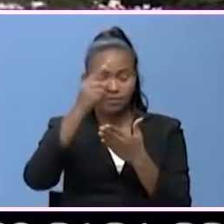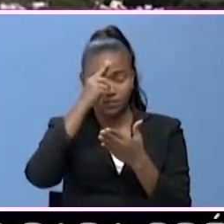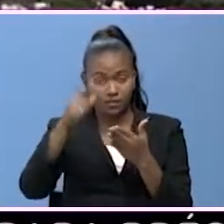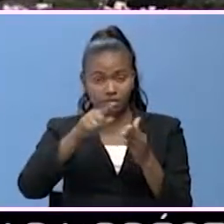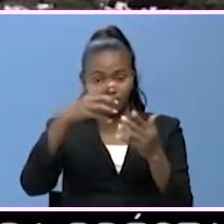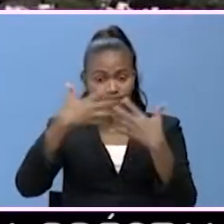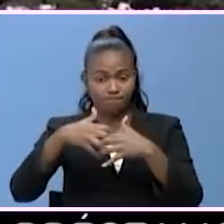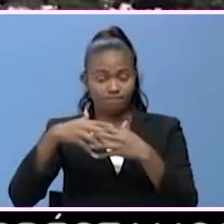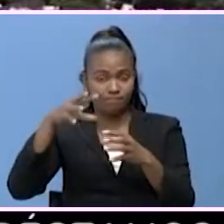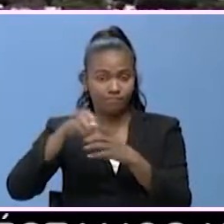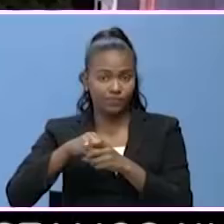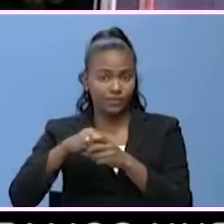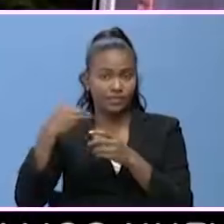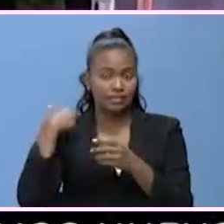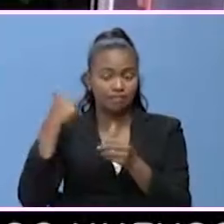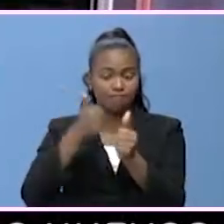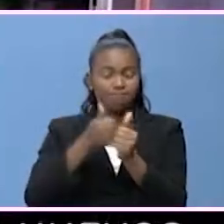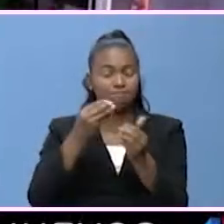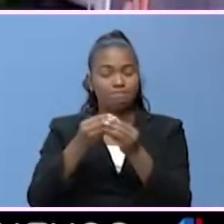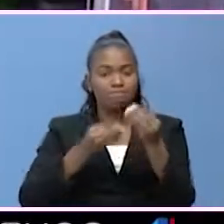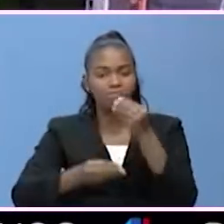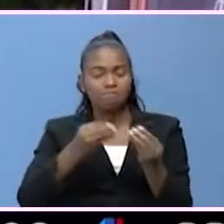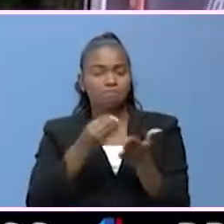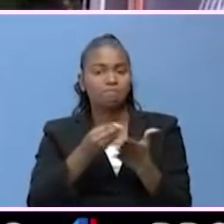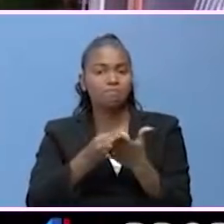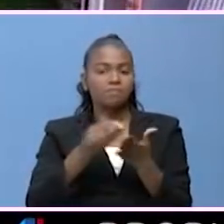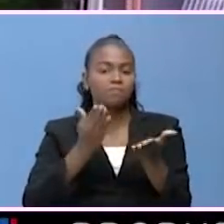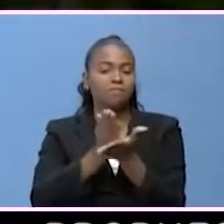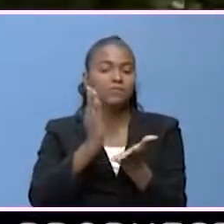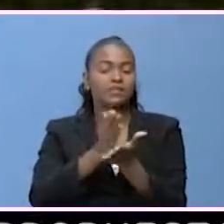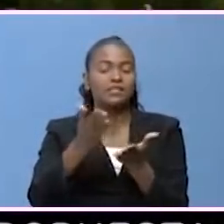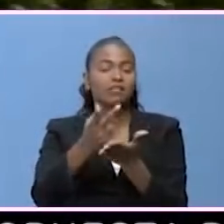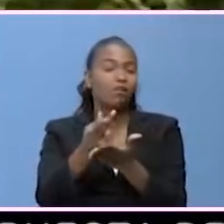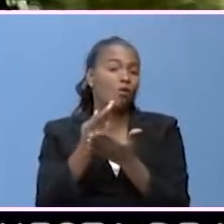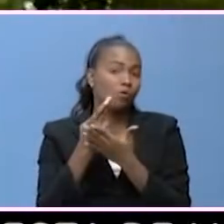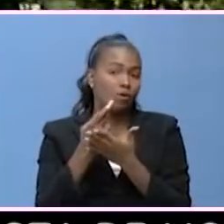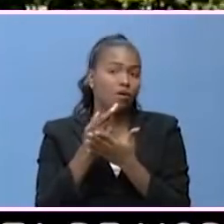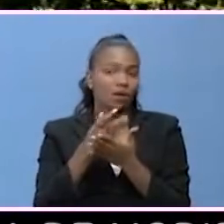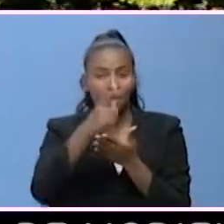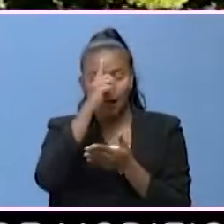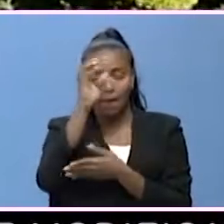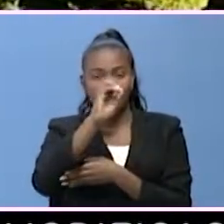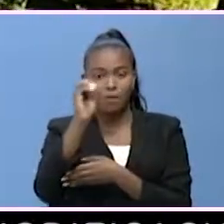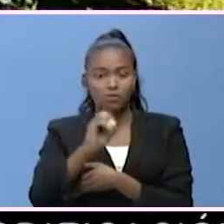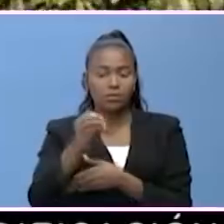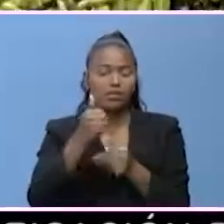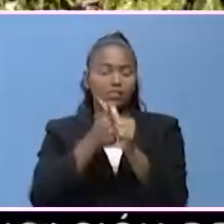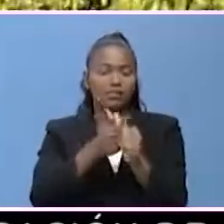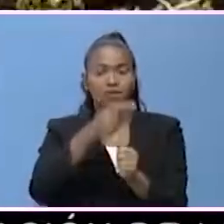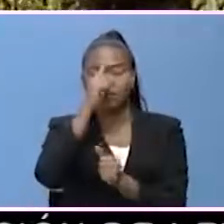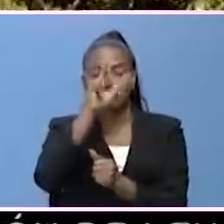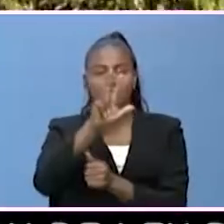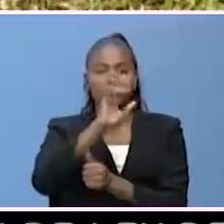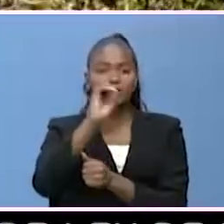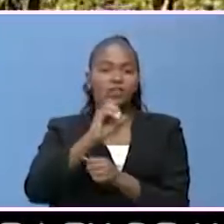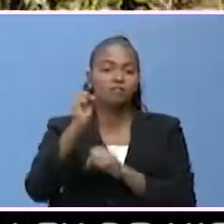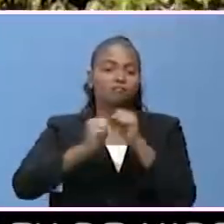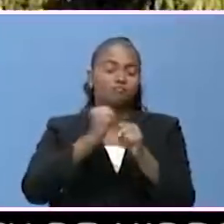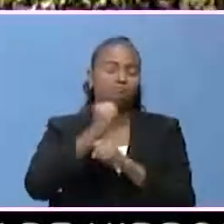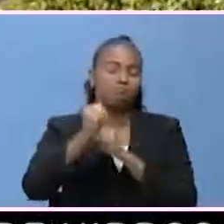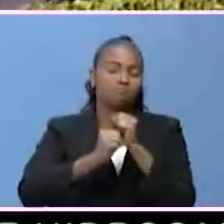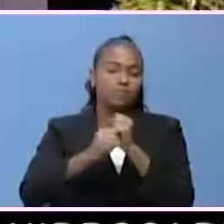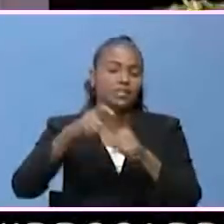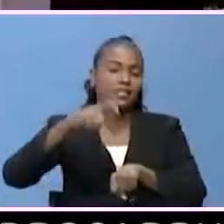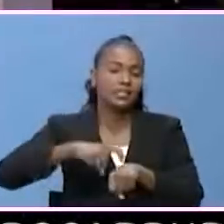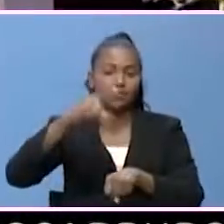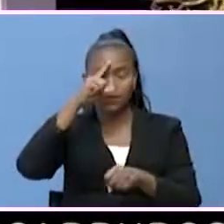las entidades de intermediación financiera accedan a estos recursos a una tasa de interés de 3% anual y